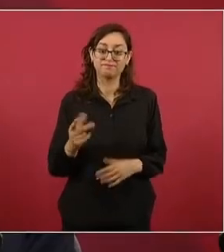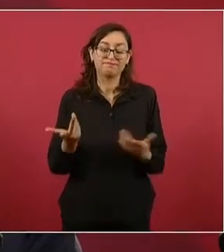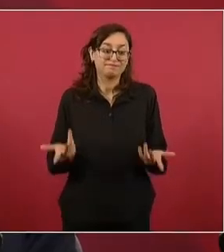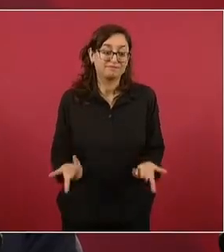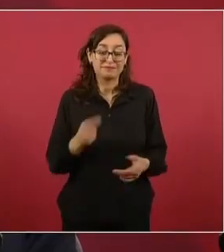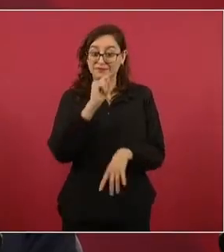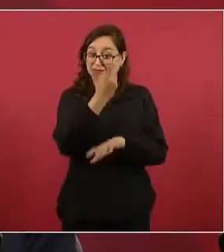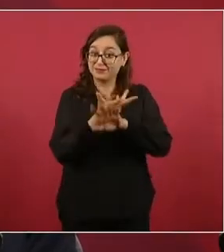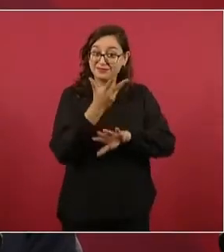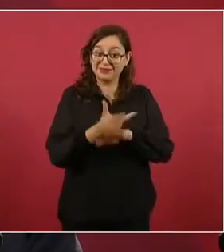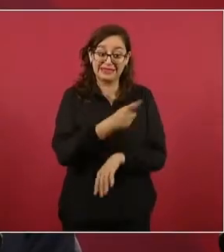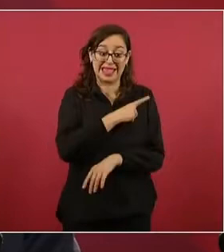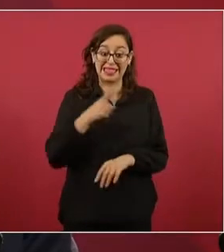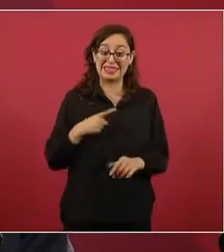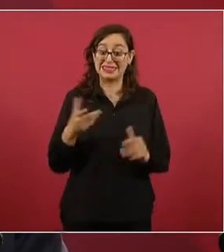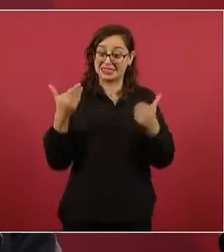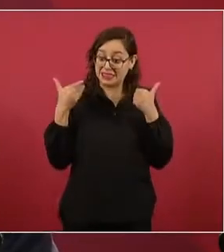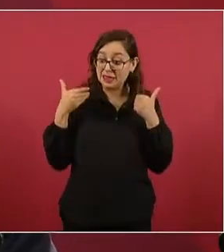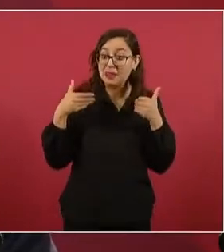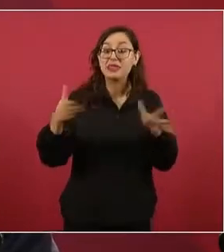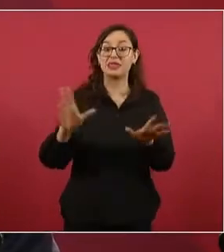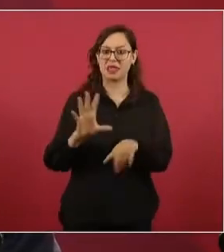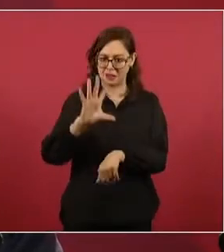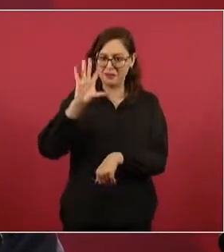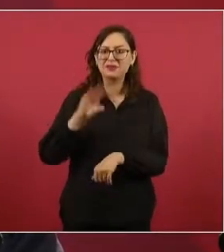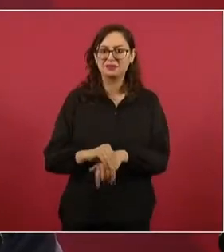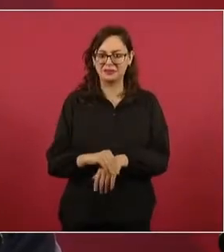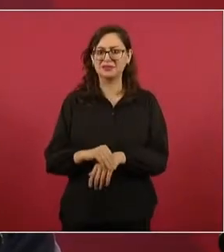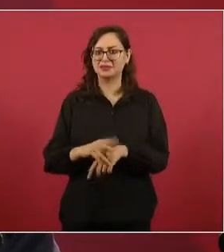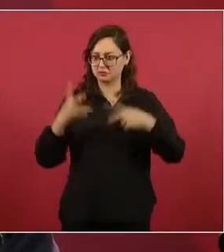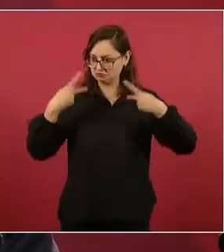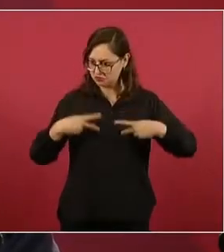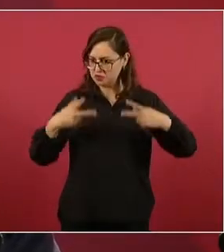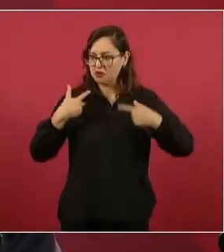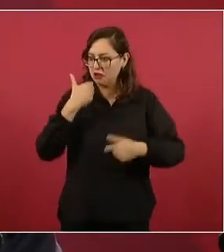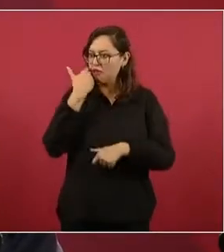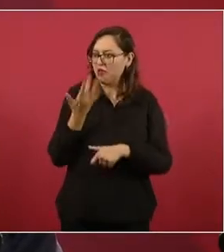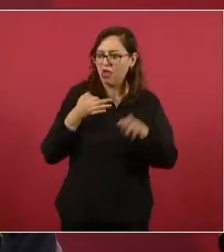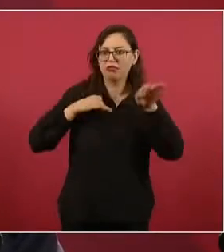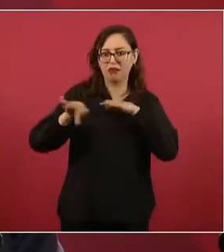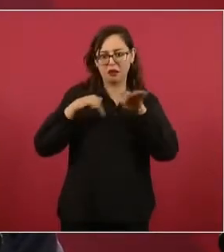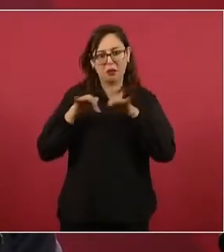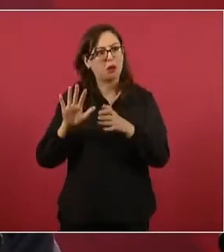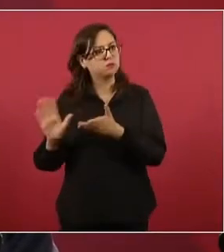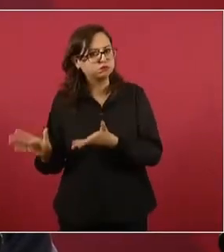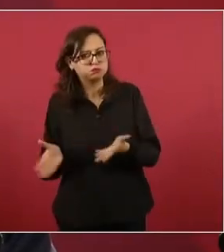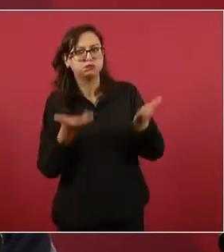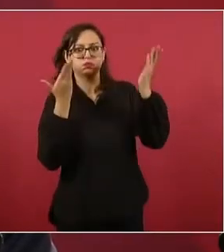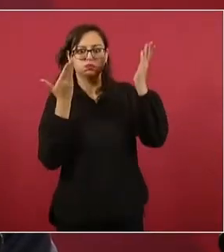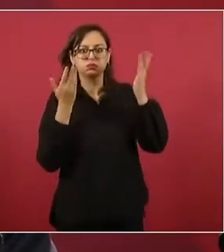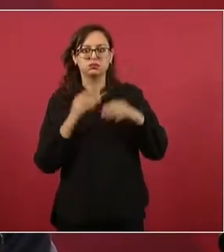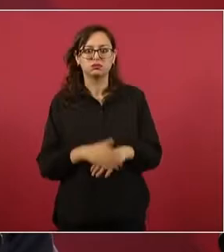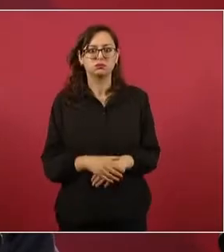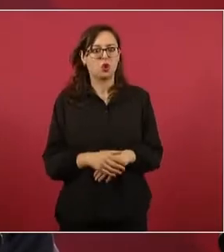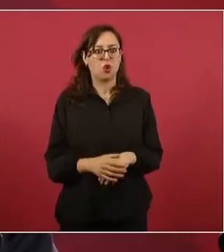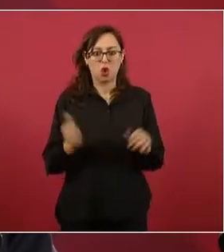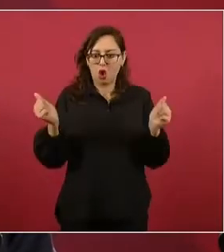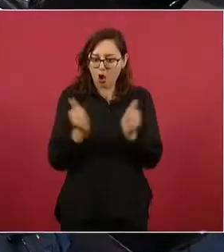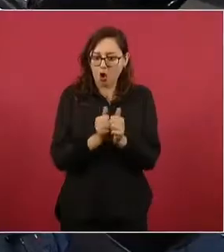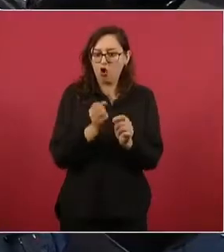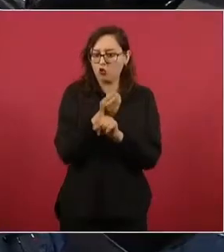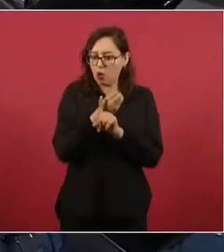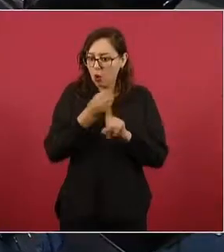permitir la llegada de trabajadores de manera ordenada a Estados